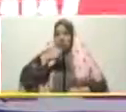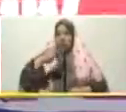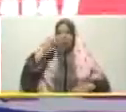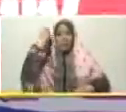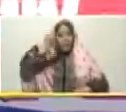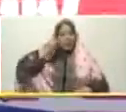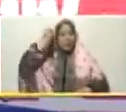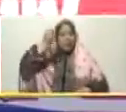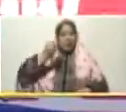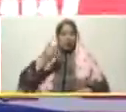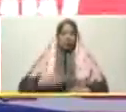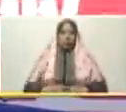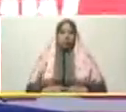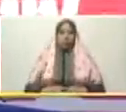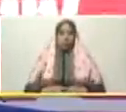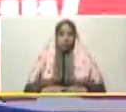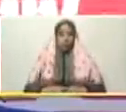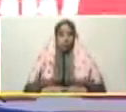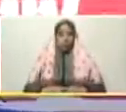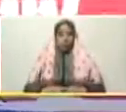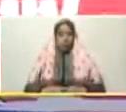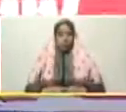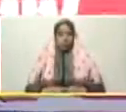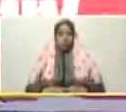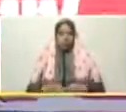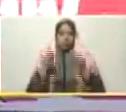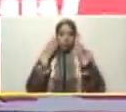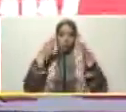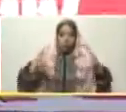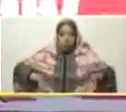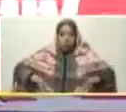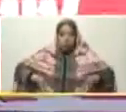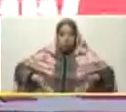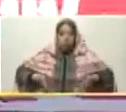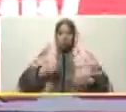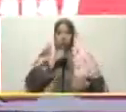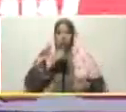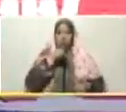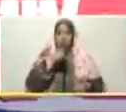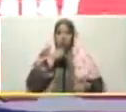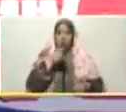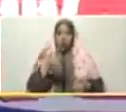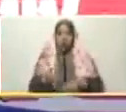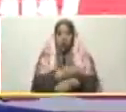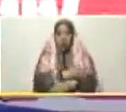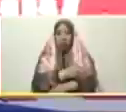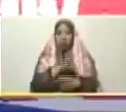yo tengo que confesar que antes del discurso de esa asamblea nacional yo recibí muchos documentos